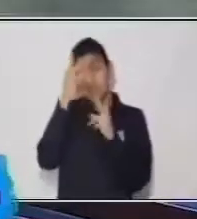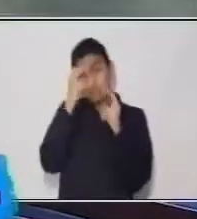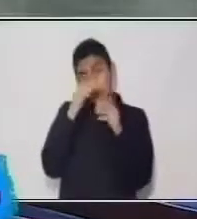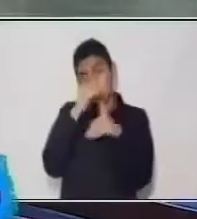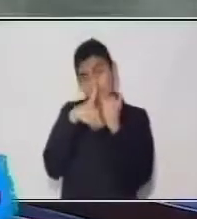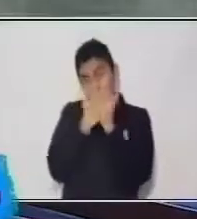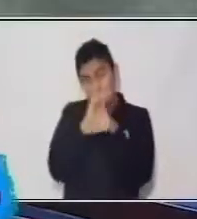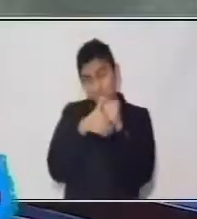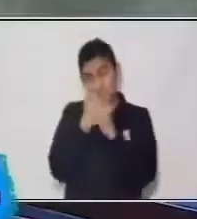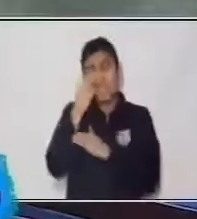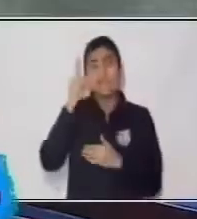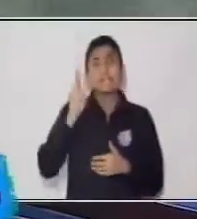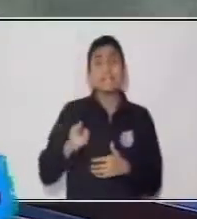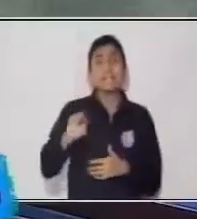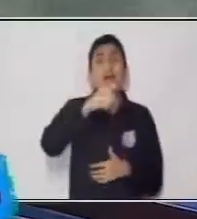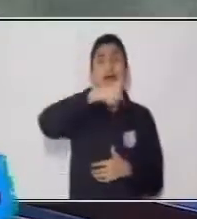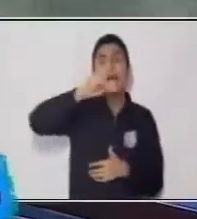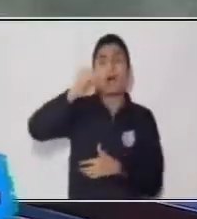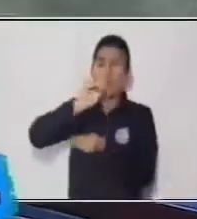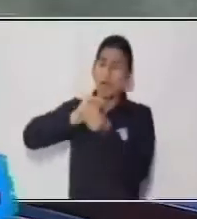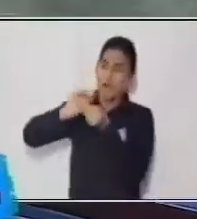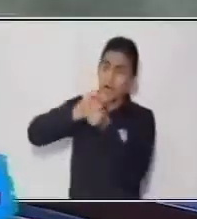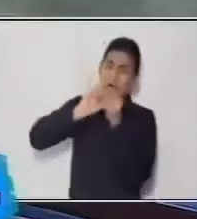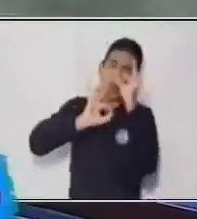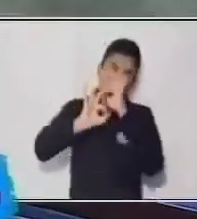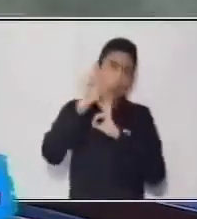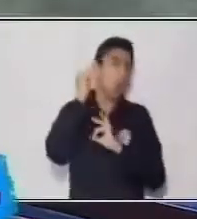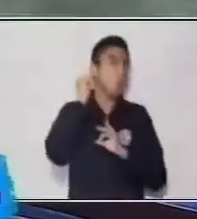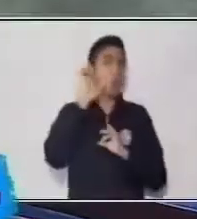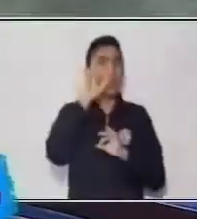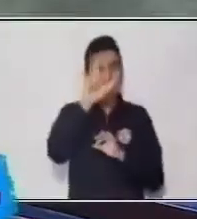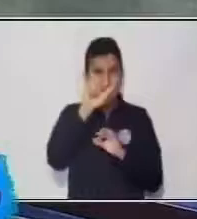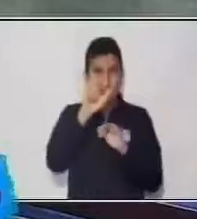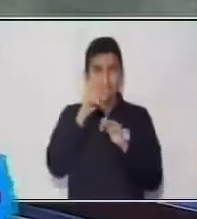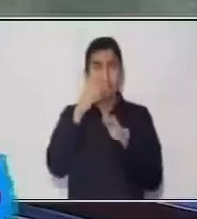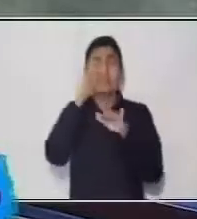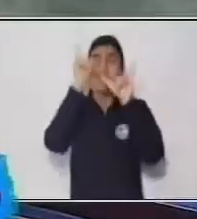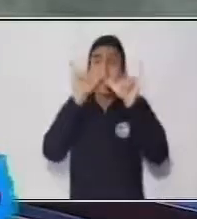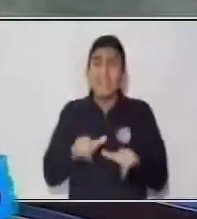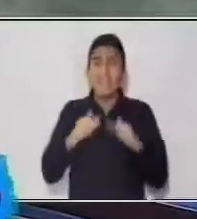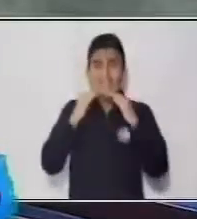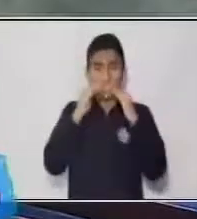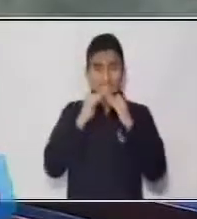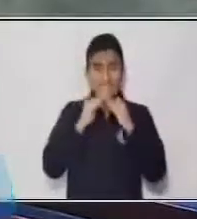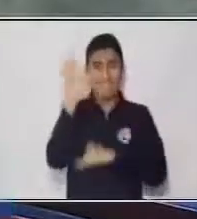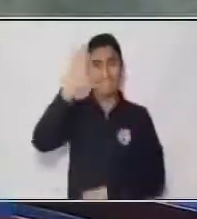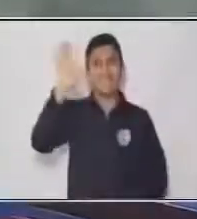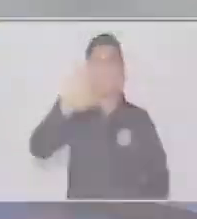manos con agua y jabón o en gel. Y por supuesto, quédate en casa.